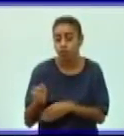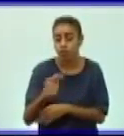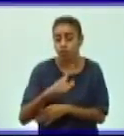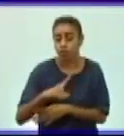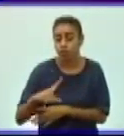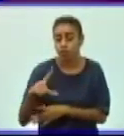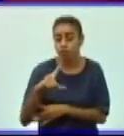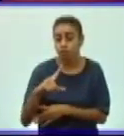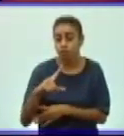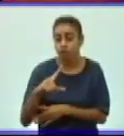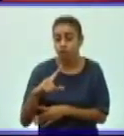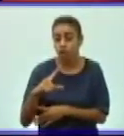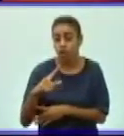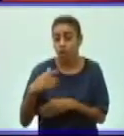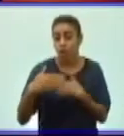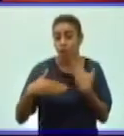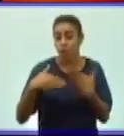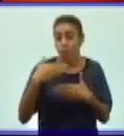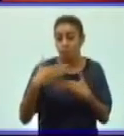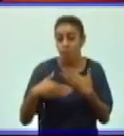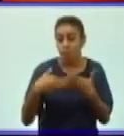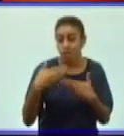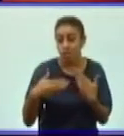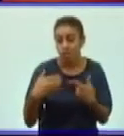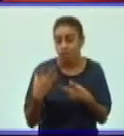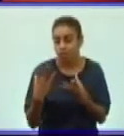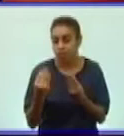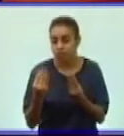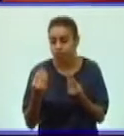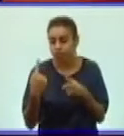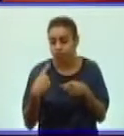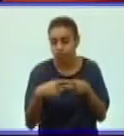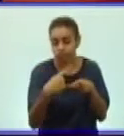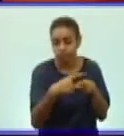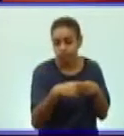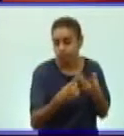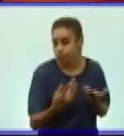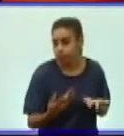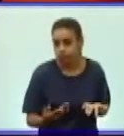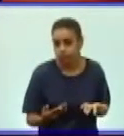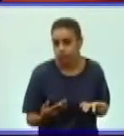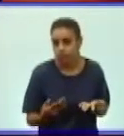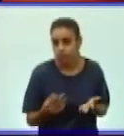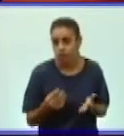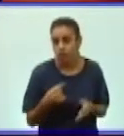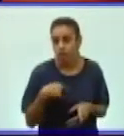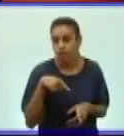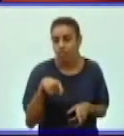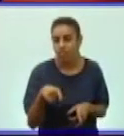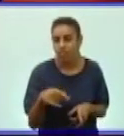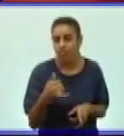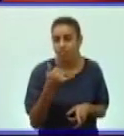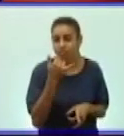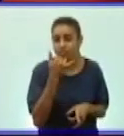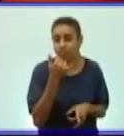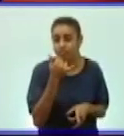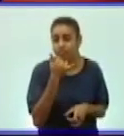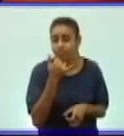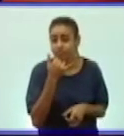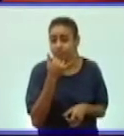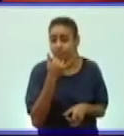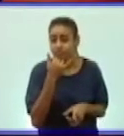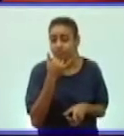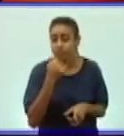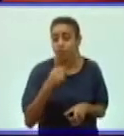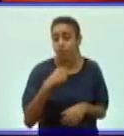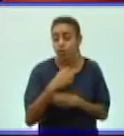fue incrementando ese fenómeno que sin lugar a dudas, queridos estudiantes, son grietas que además van a ser utilizadas por los enemigos del